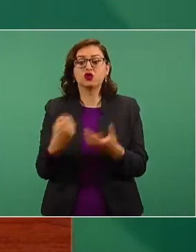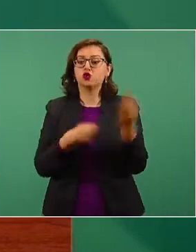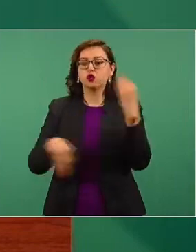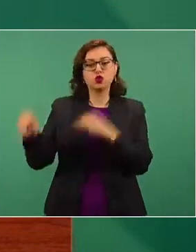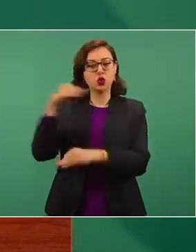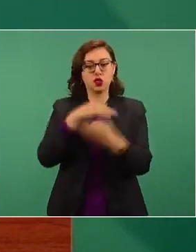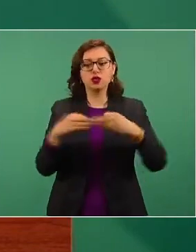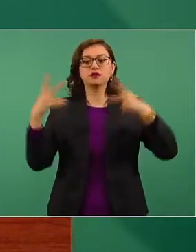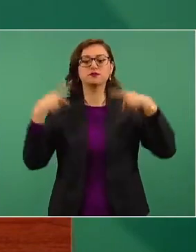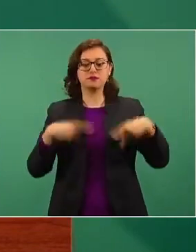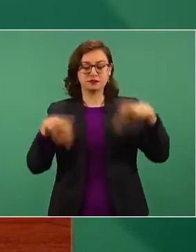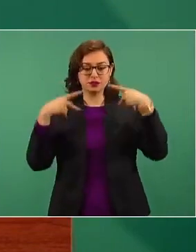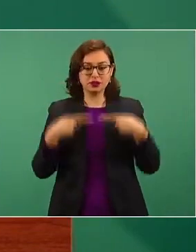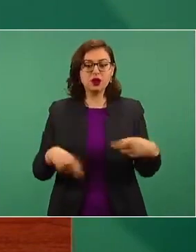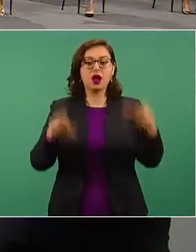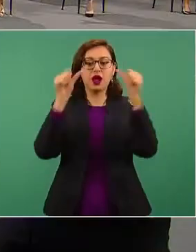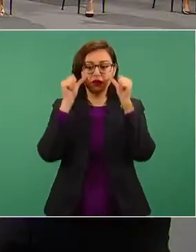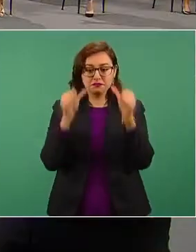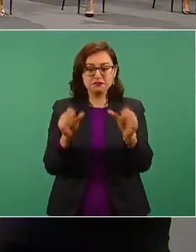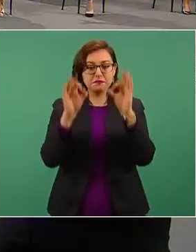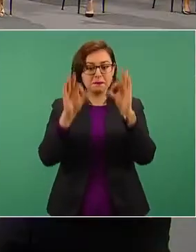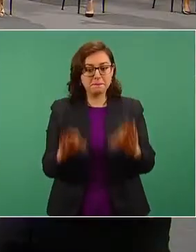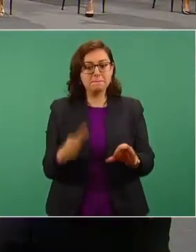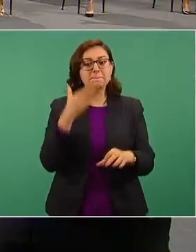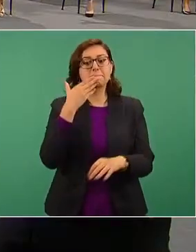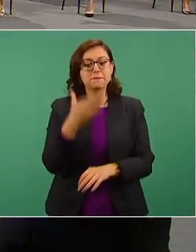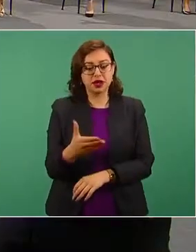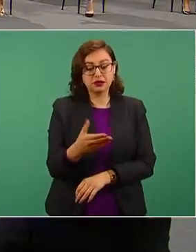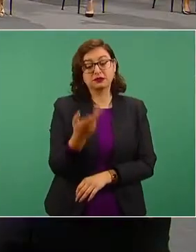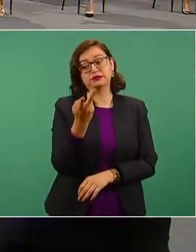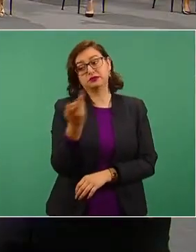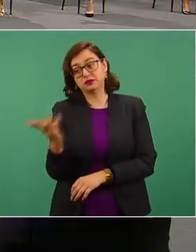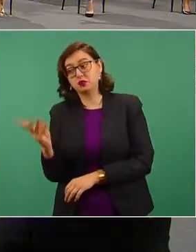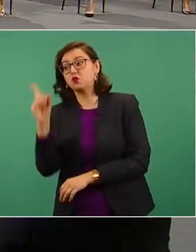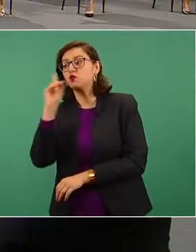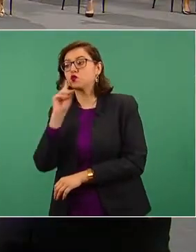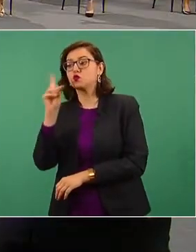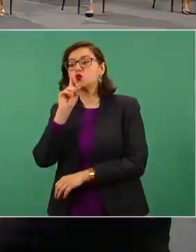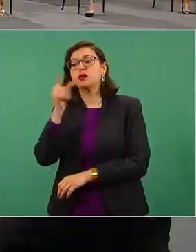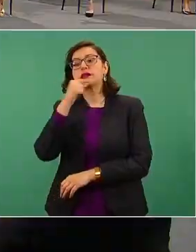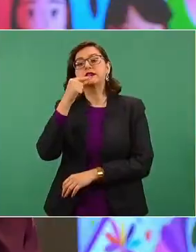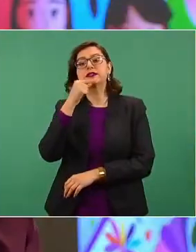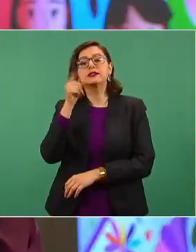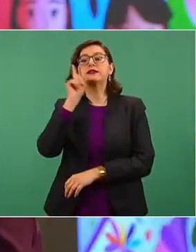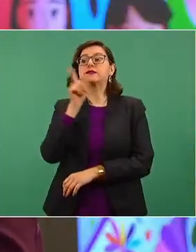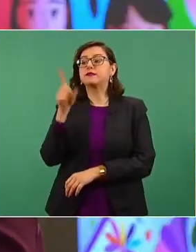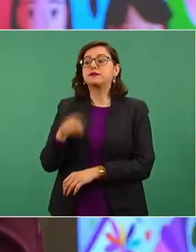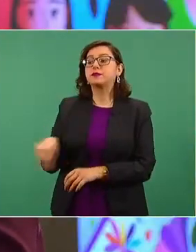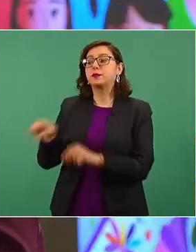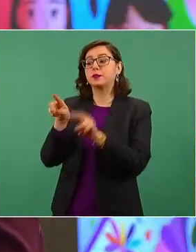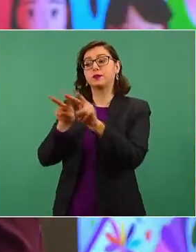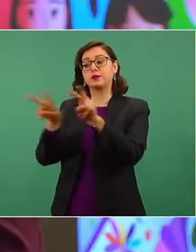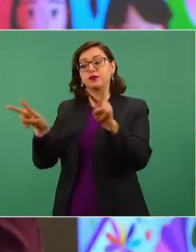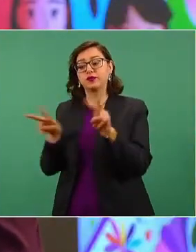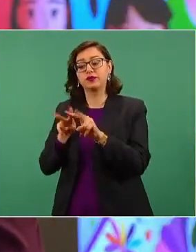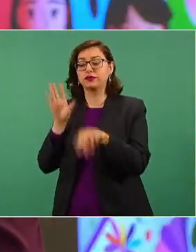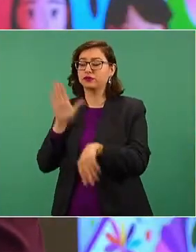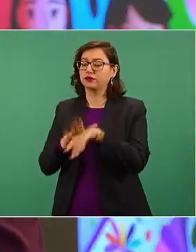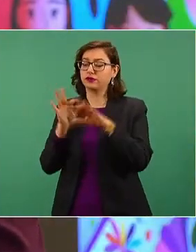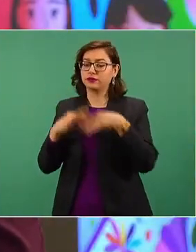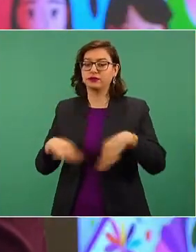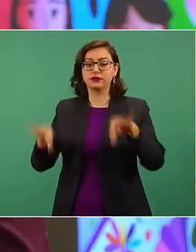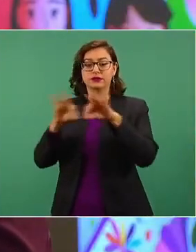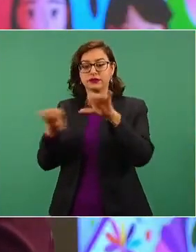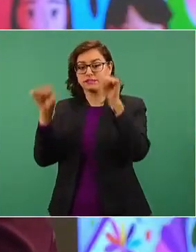centro, particularmente la de las mujeres y las niñas en las situaciones más vulnerables. Todos